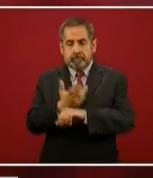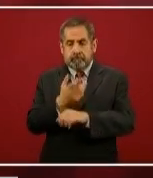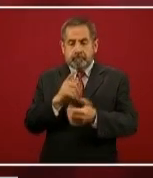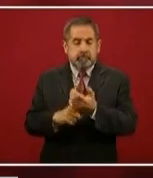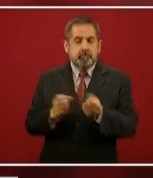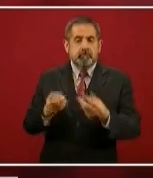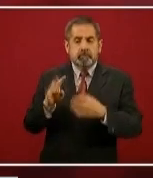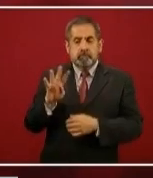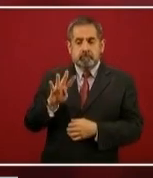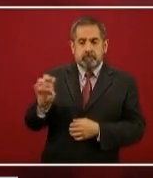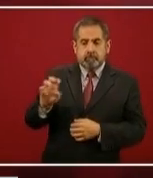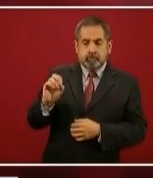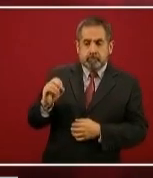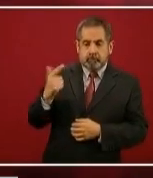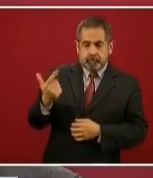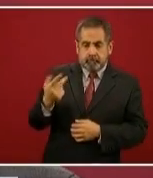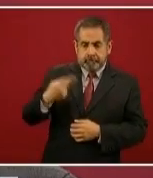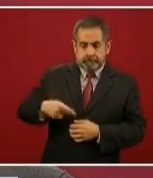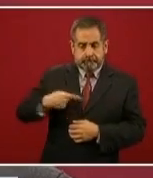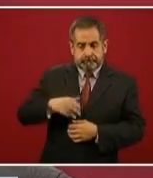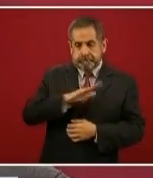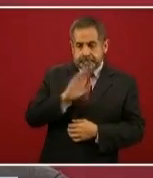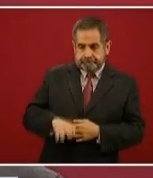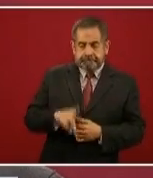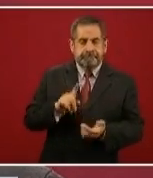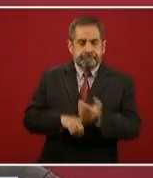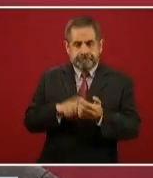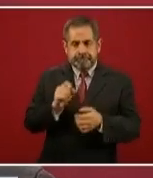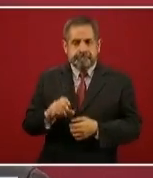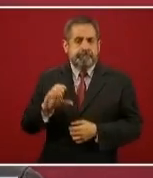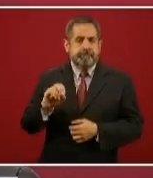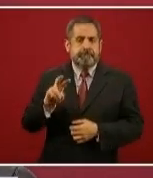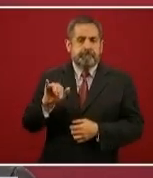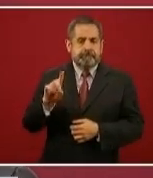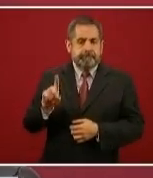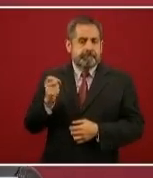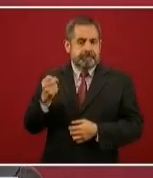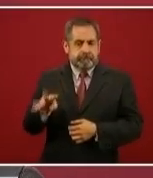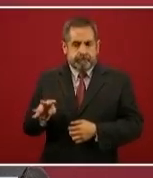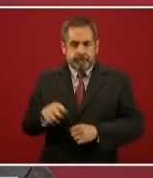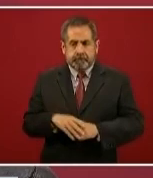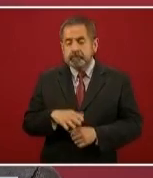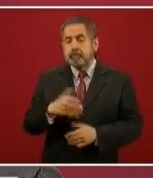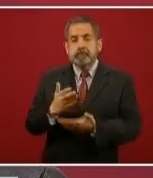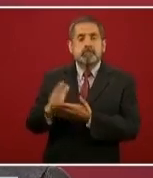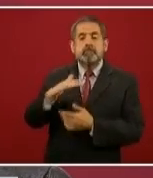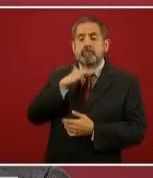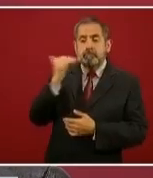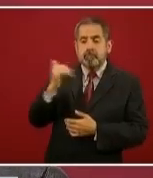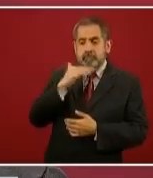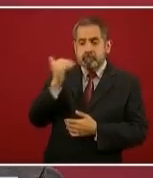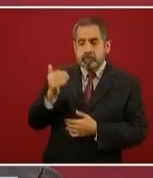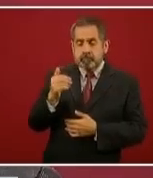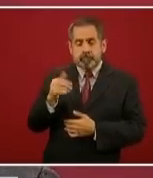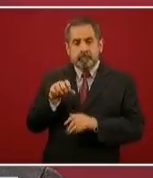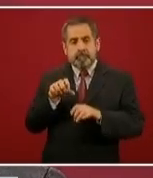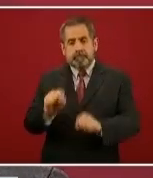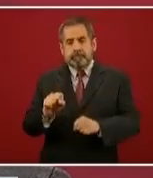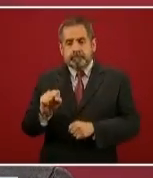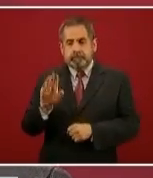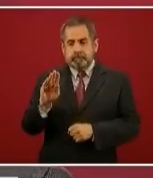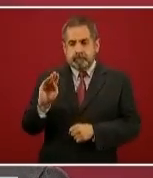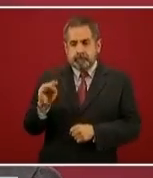Unidos hay 407 decesos atribuibles a COVID. Y por su parte Alemania tiene ya casi 100,